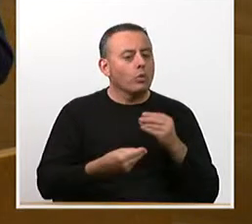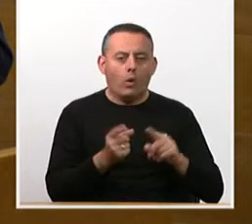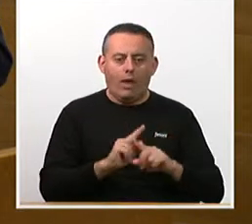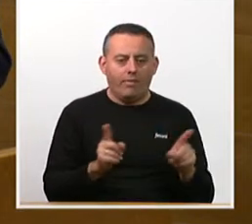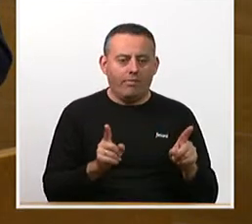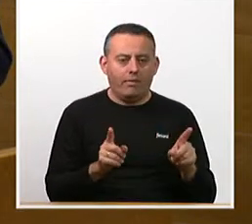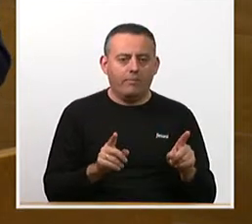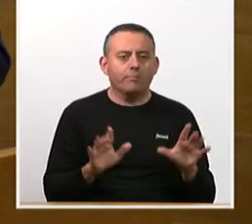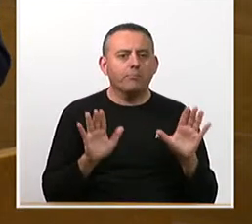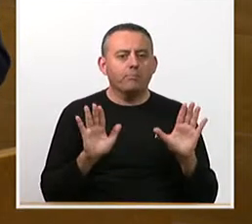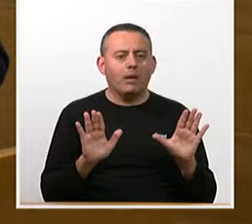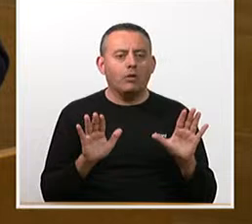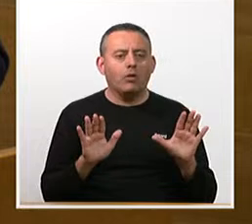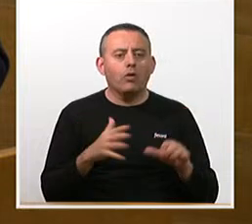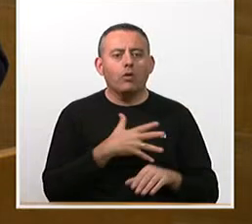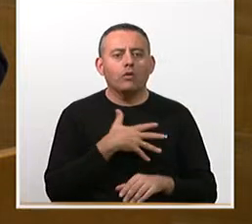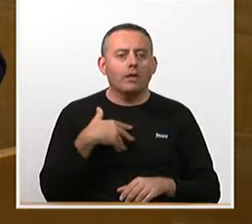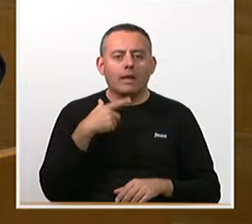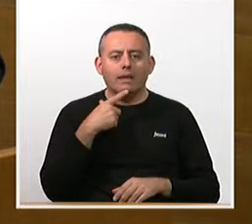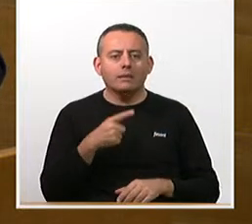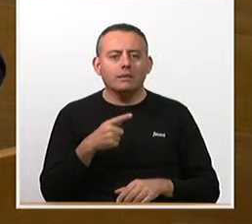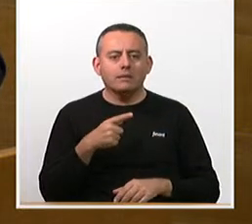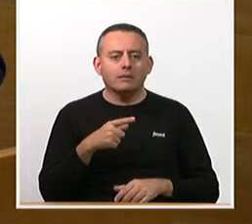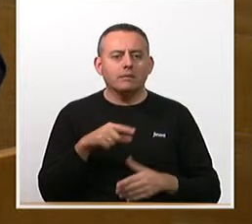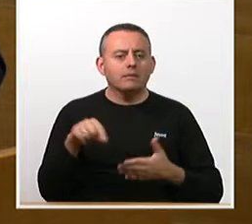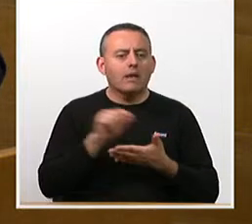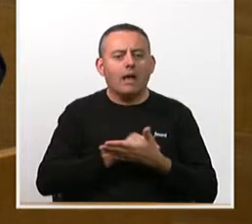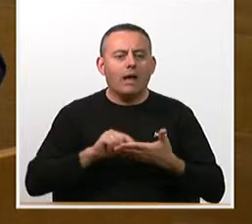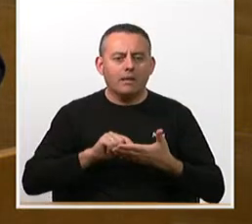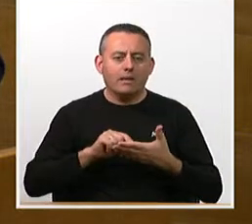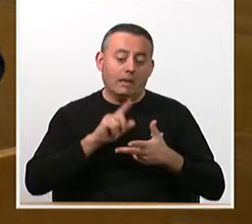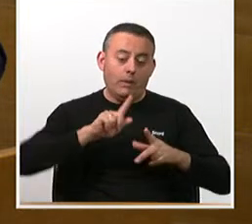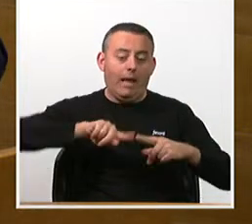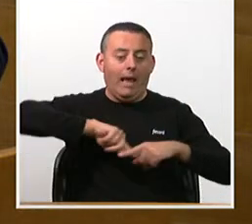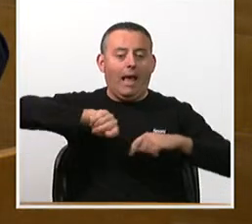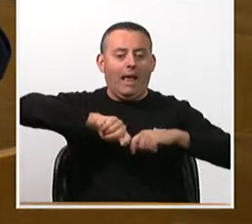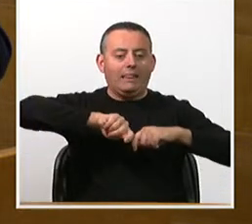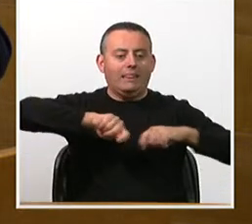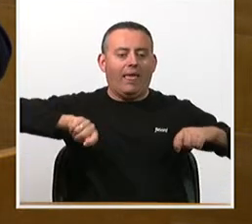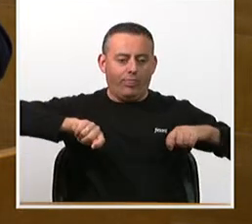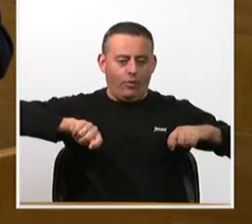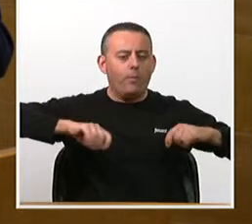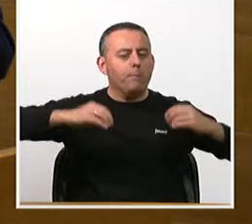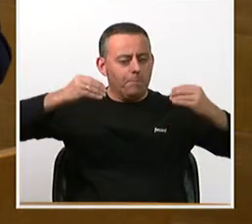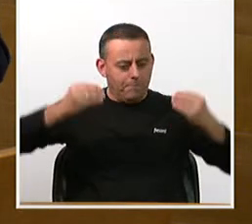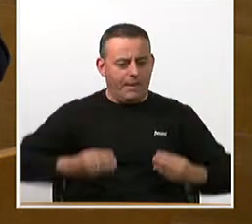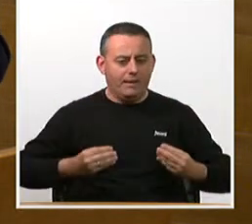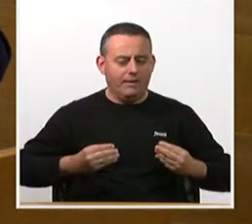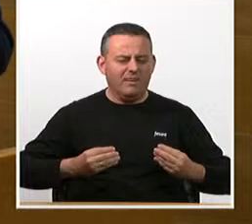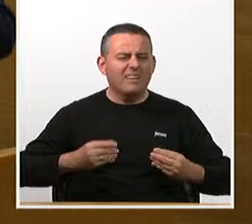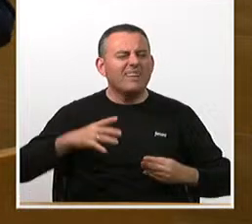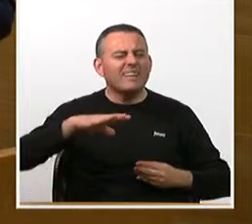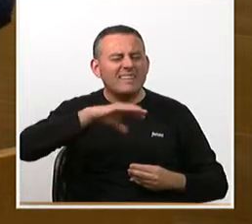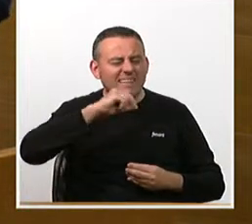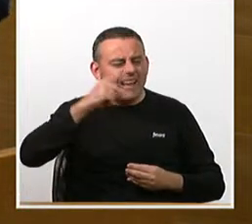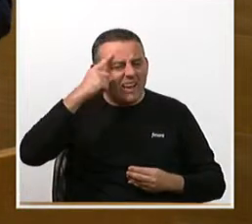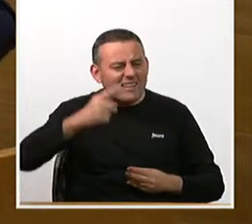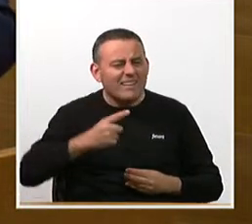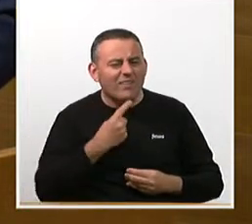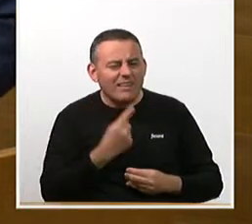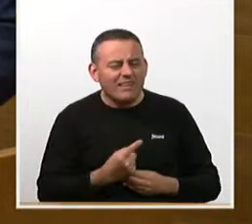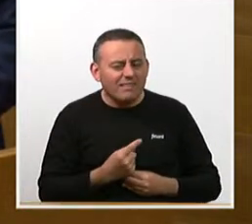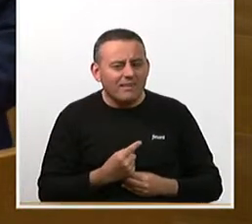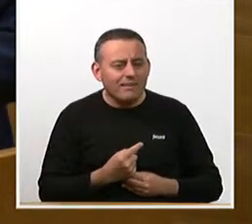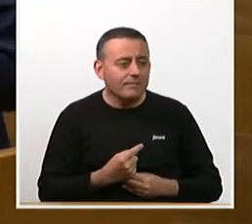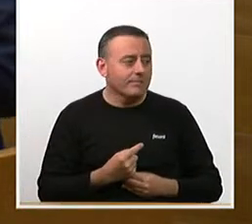dejarlo atado y bien atado a quién me recuerdan esas palabras eso de atado y bien atado lo quisieron dejar todo atado y